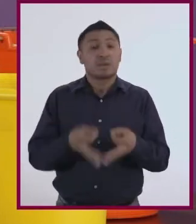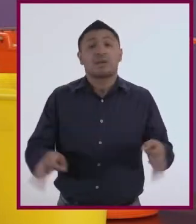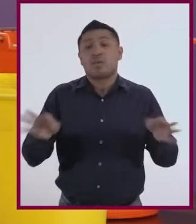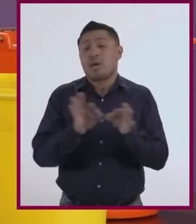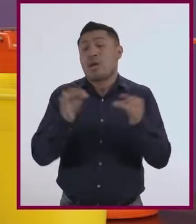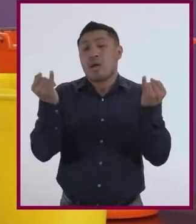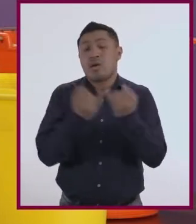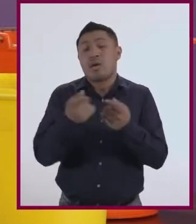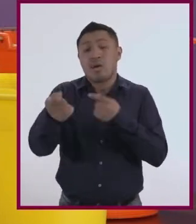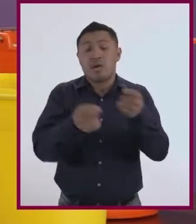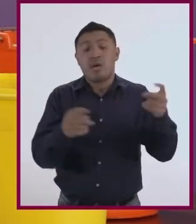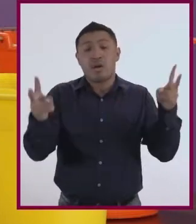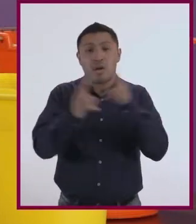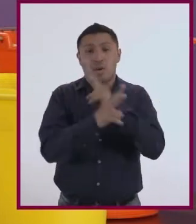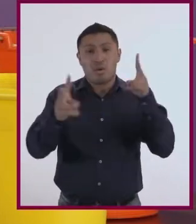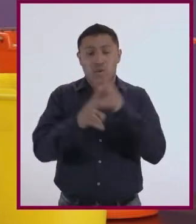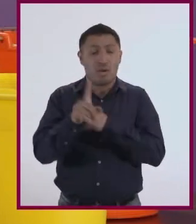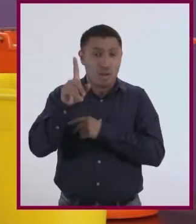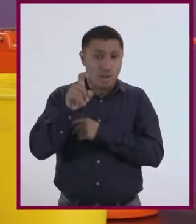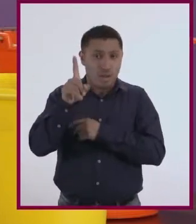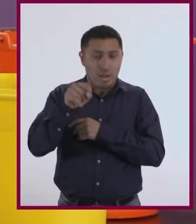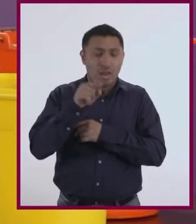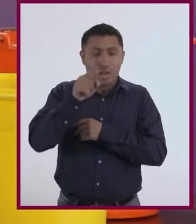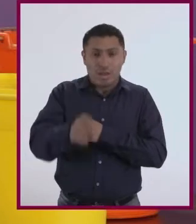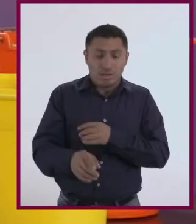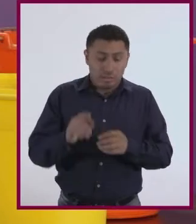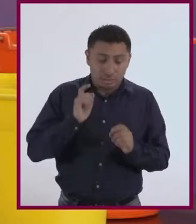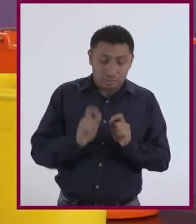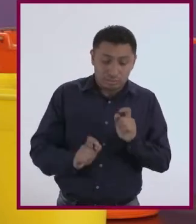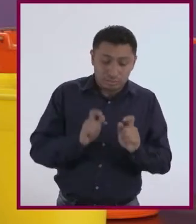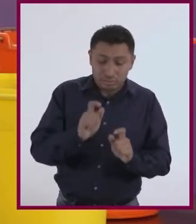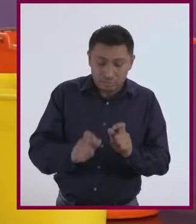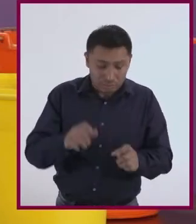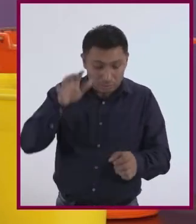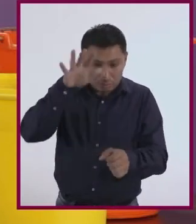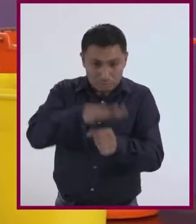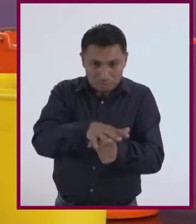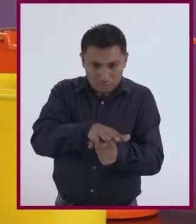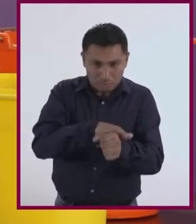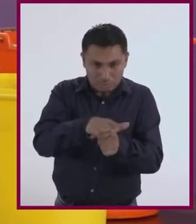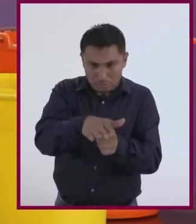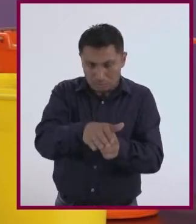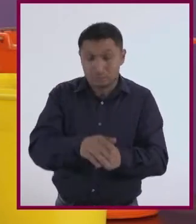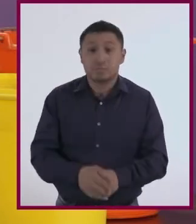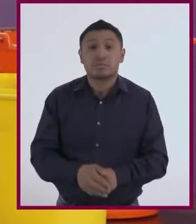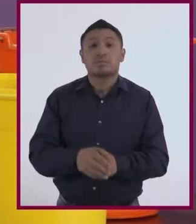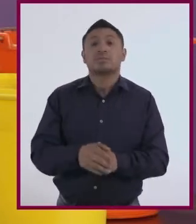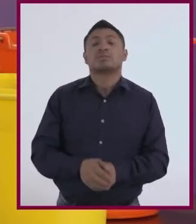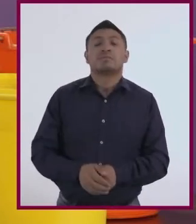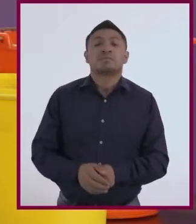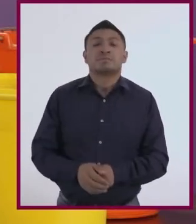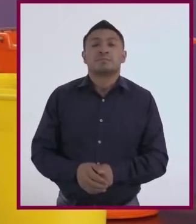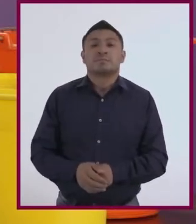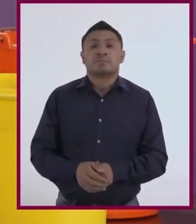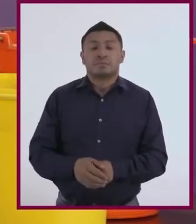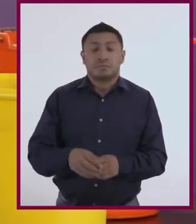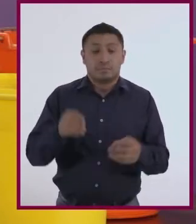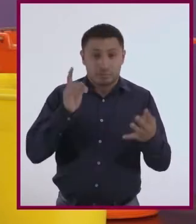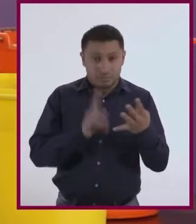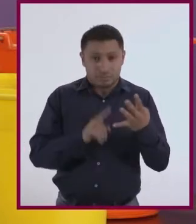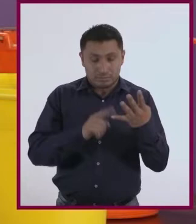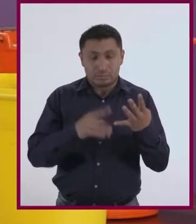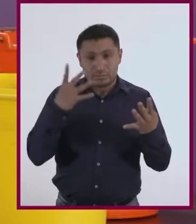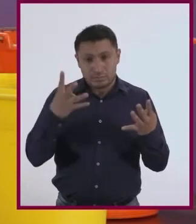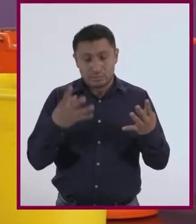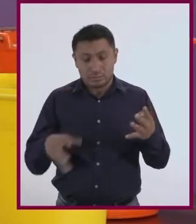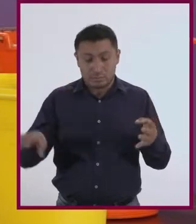también regular la entrada de aire y humedad manteniendo la compostera cubierta o cerrada con una tapa. El paso número 4